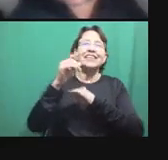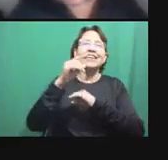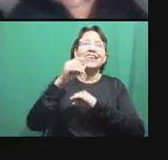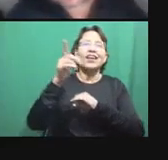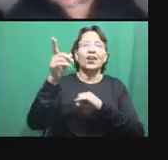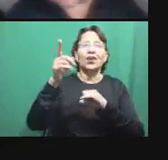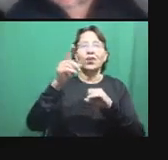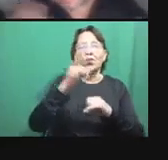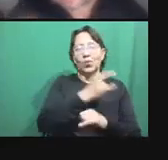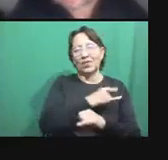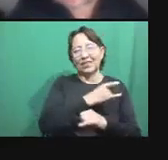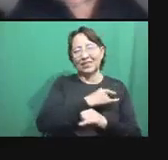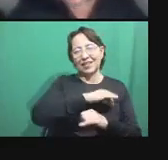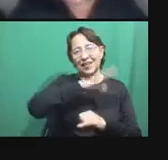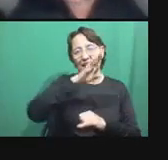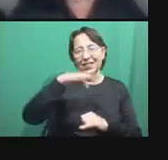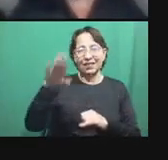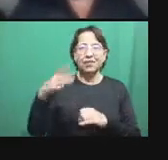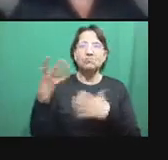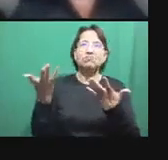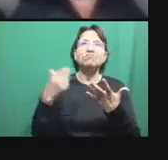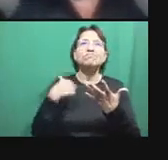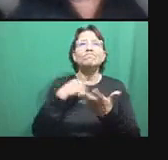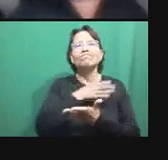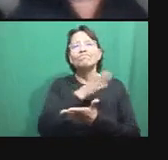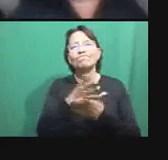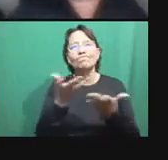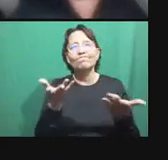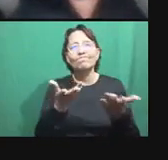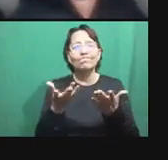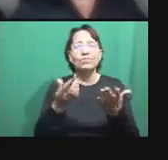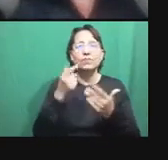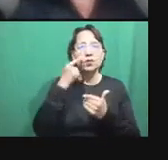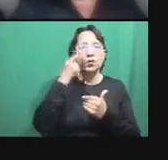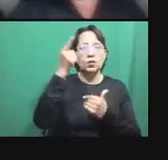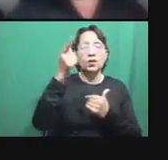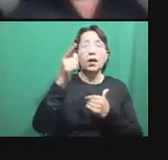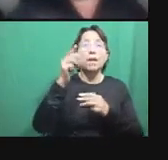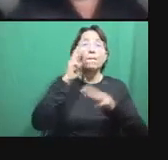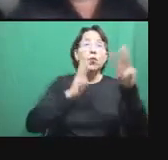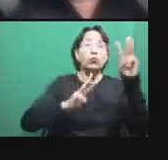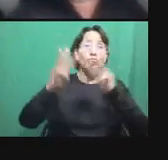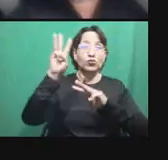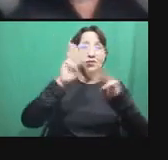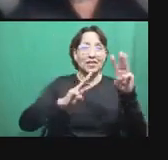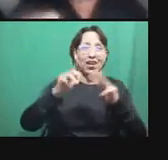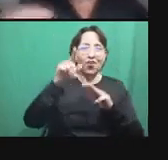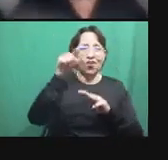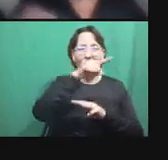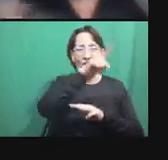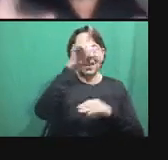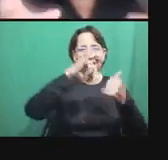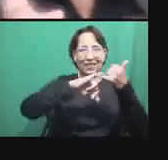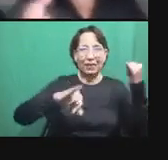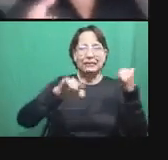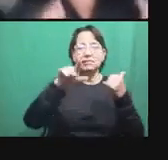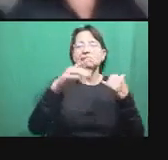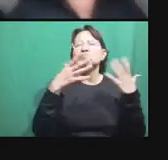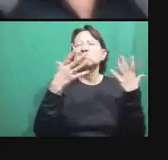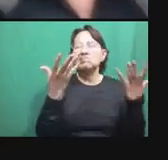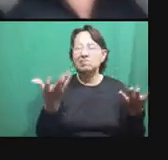que hago es intervenir todo el edificio de del Museo de la Independencia a partir del objeto